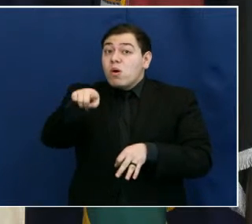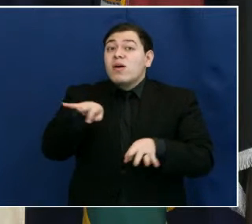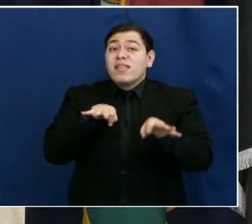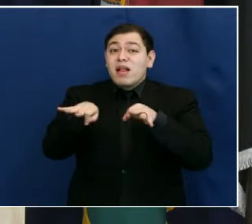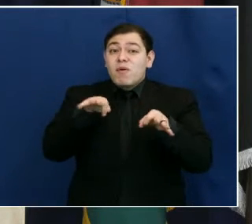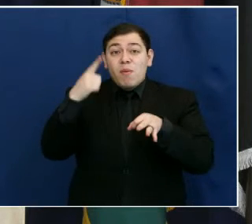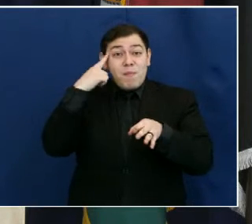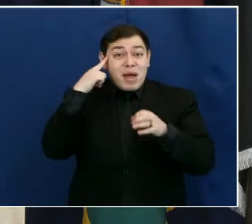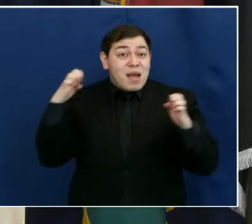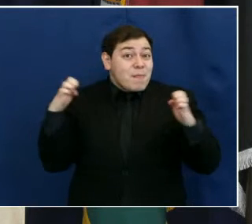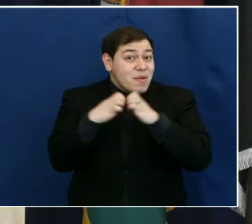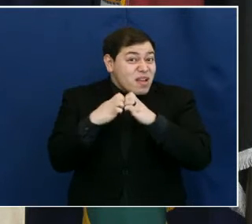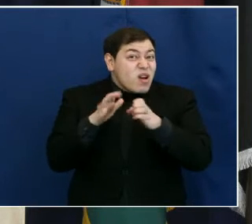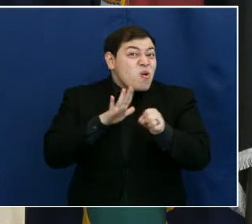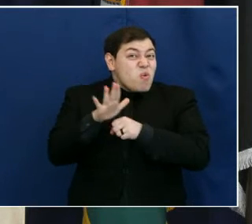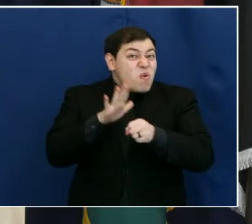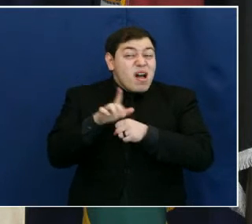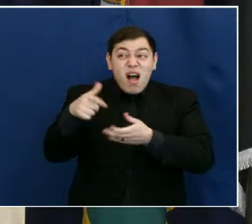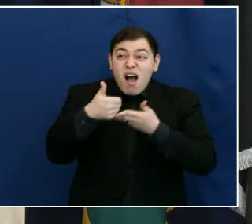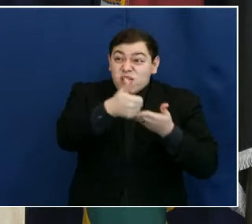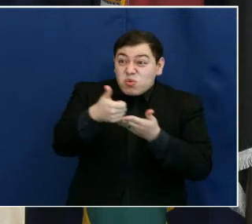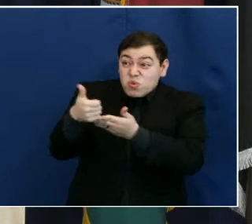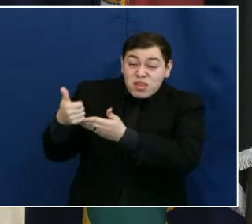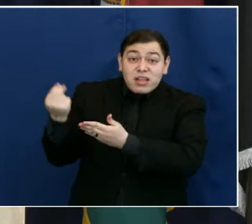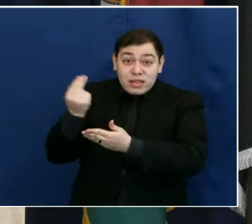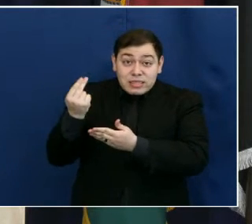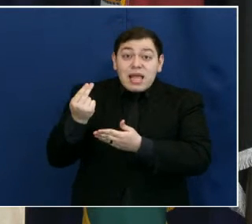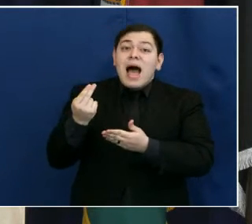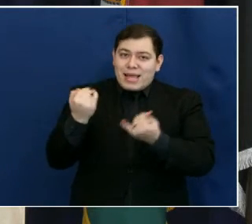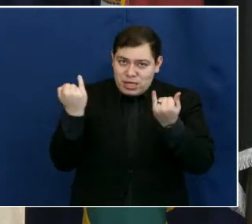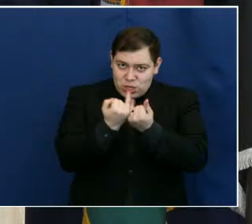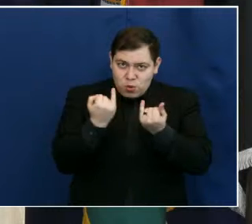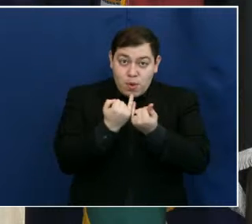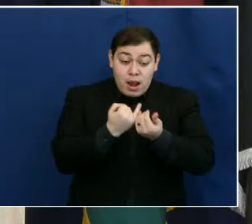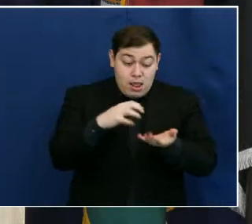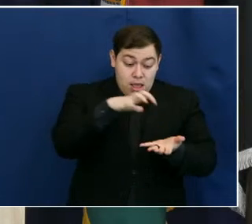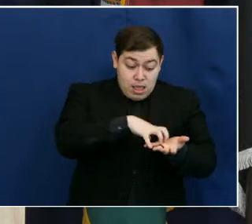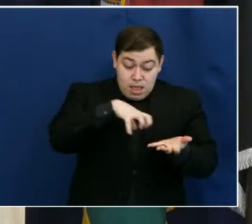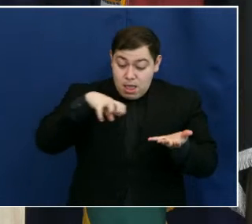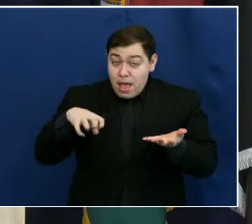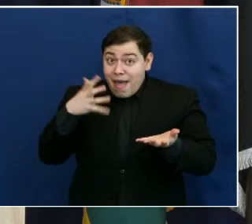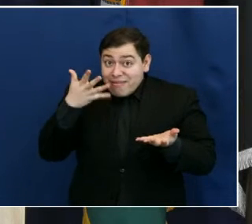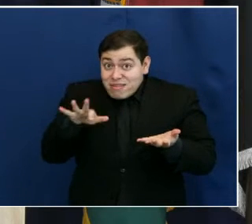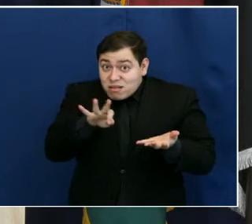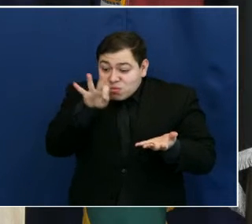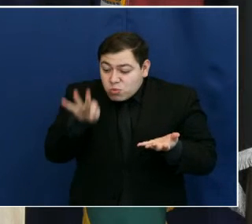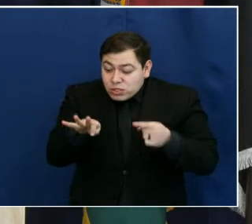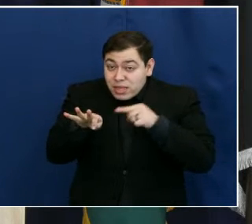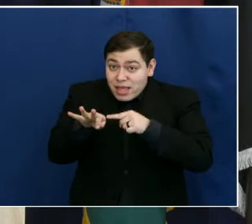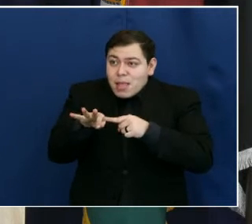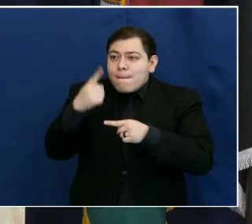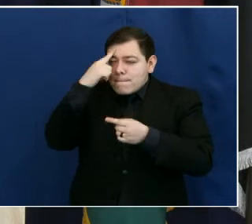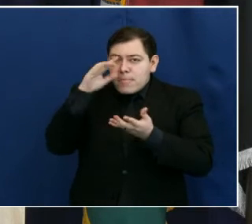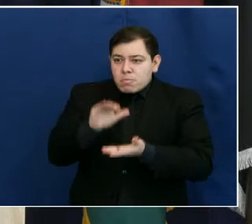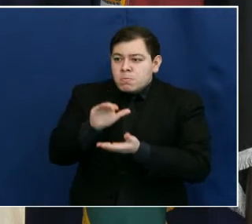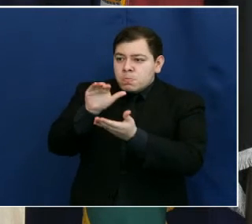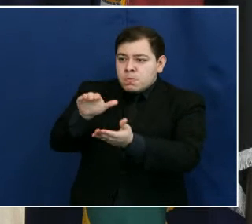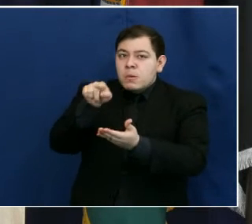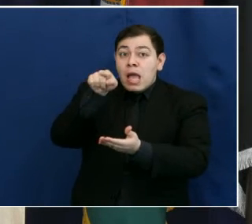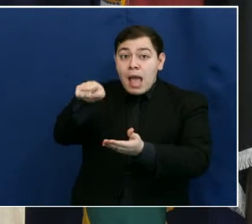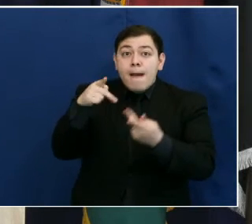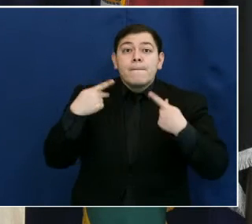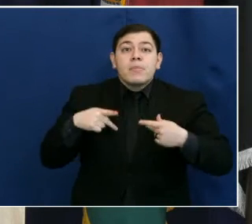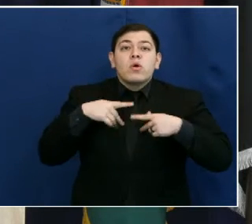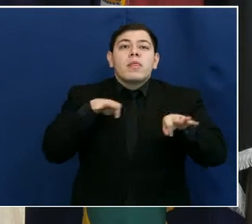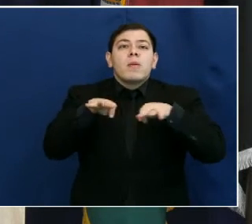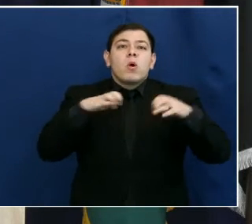servicios críticos de todas nuestras comunidades y estaremos reservando el 10% de nuestro suministro de vacunas a este sector. Para recibir